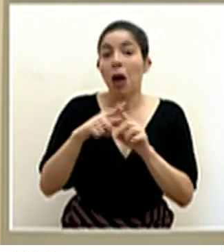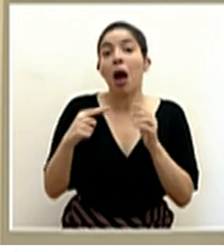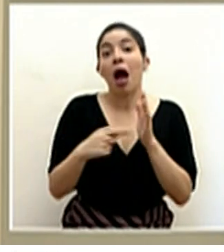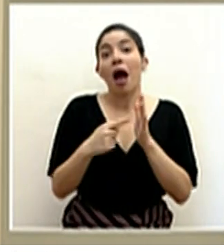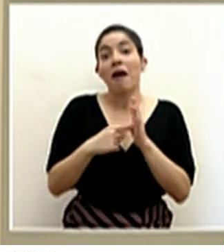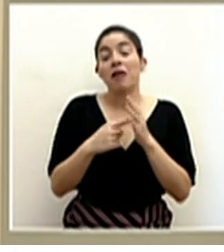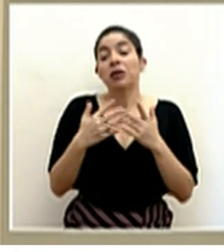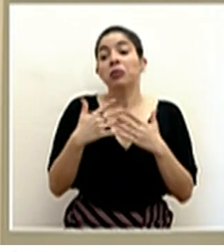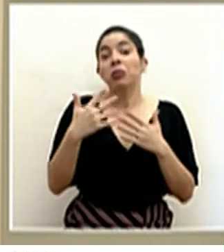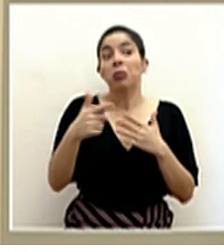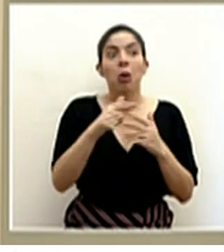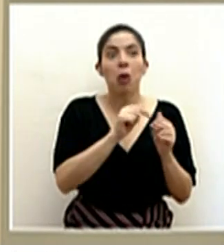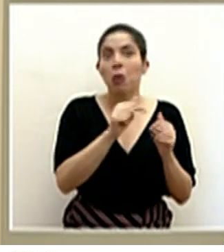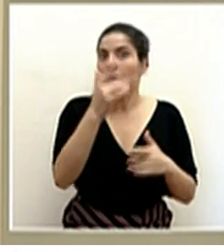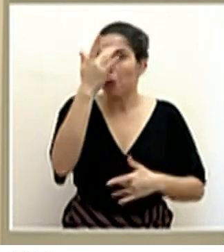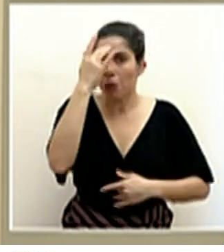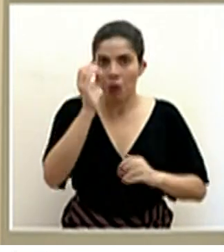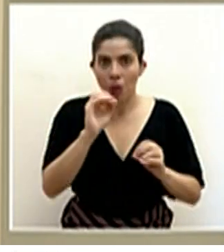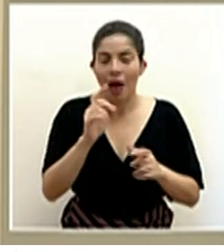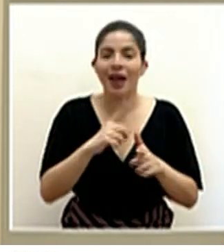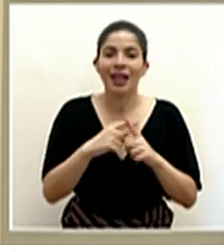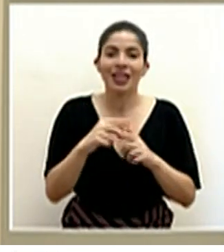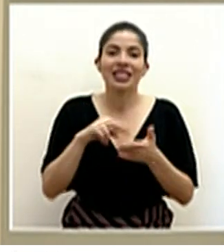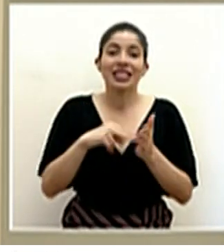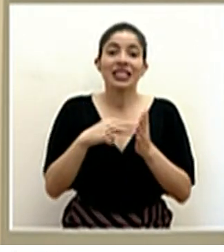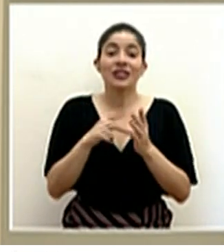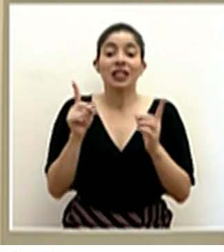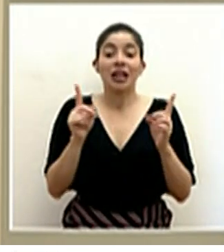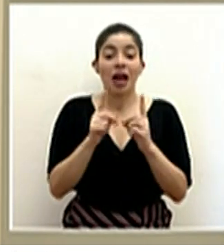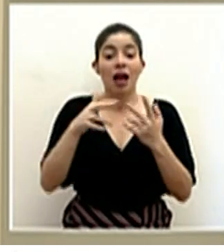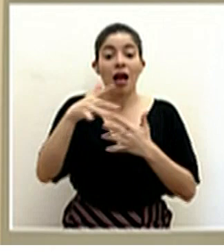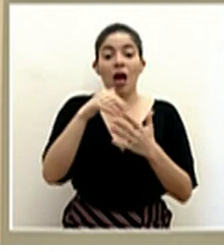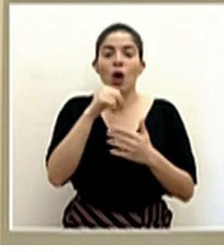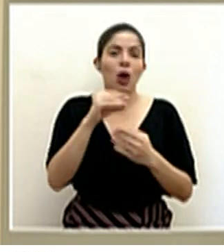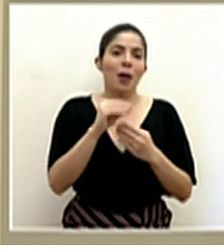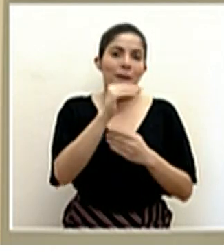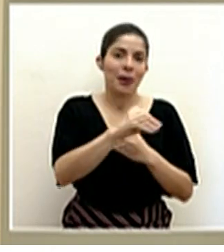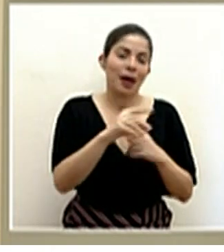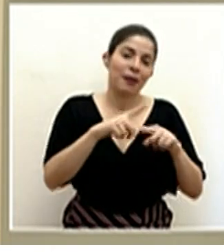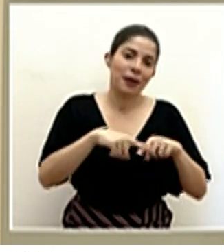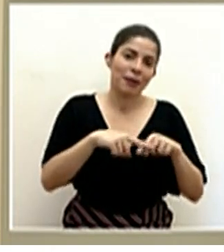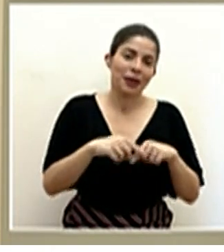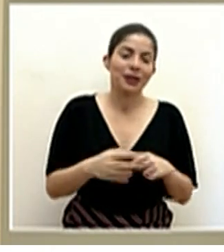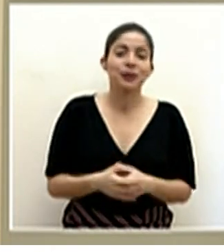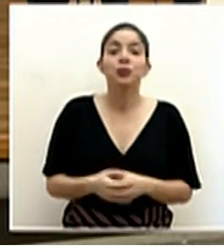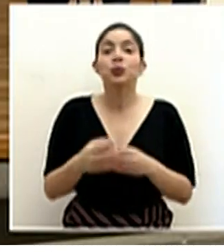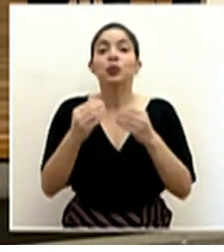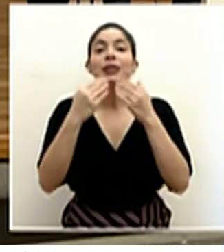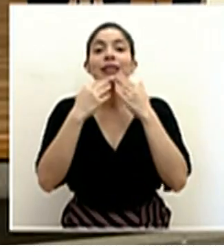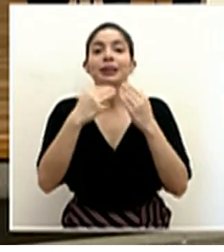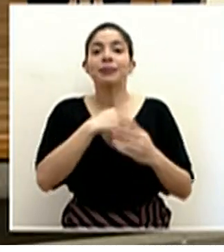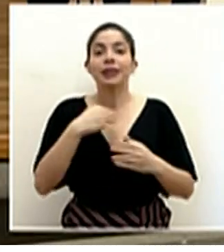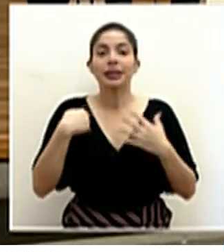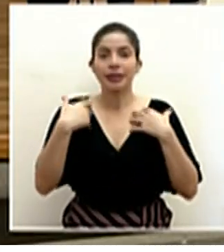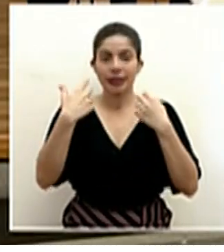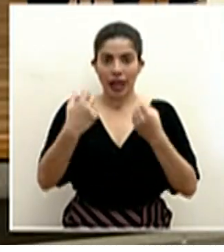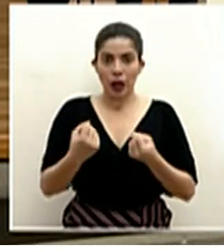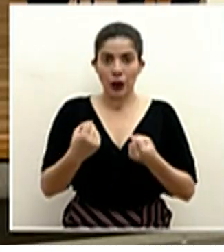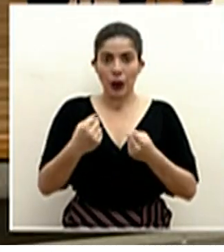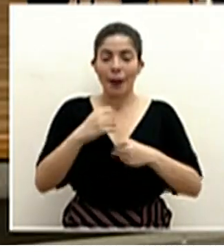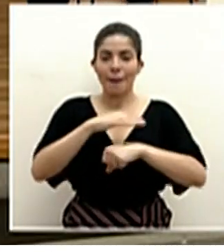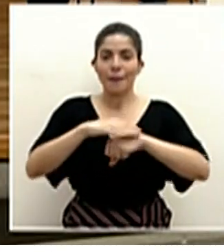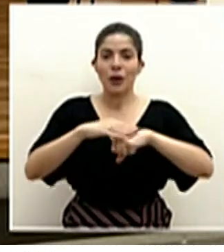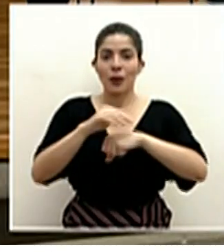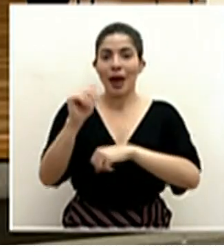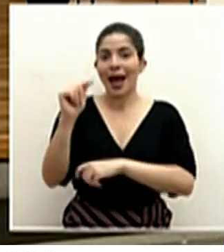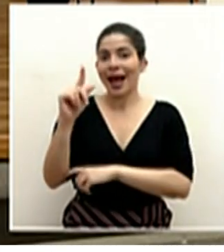pasar el periodo de incubación, lo que significa que la exposición en realidad no logró hacer una transmisión efectiva del virus. Muchas gracias al ministro de Salud. Por favor,